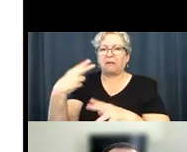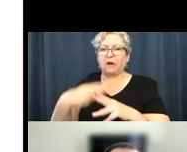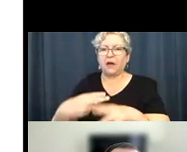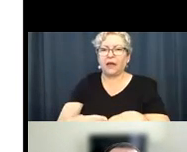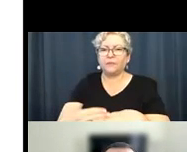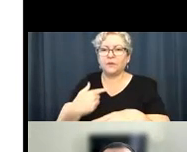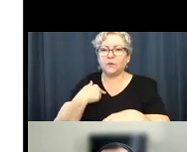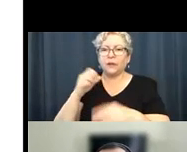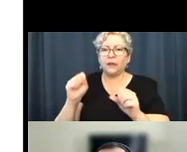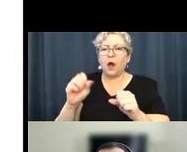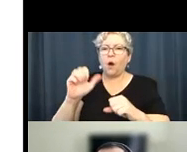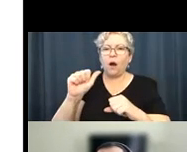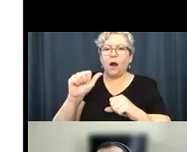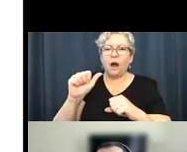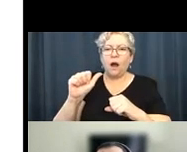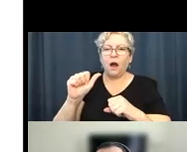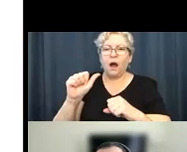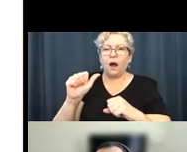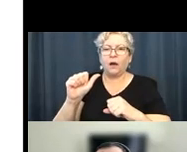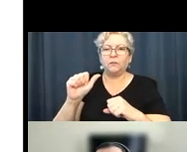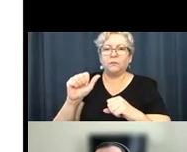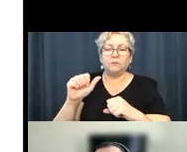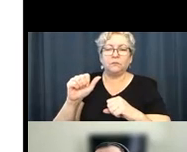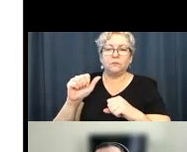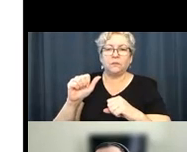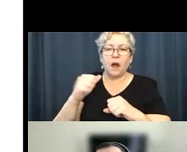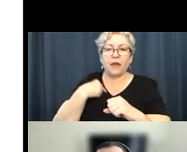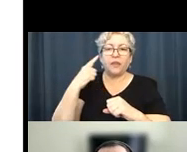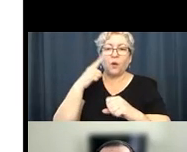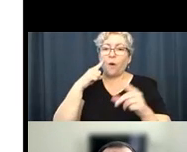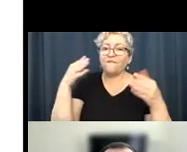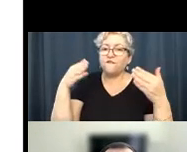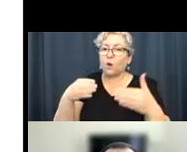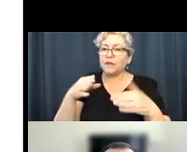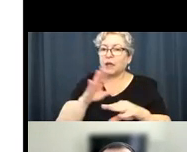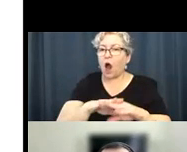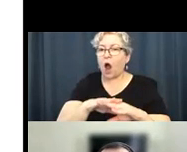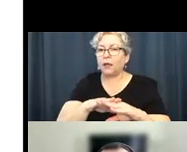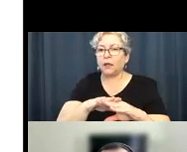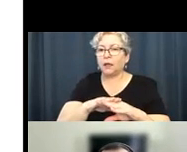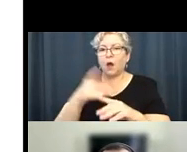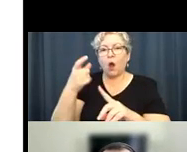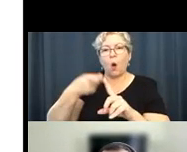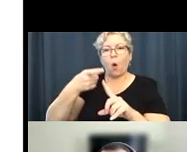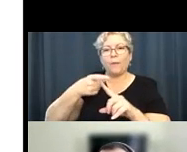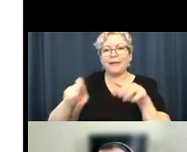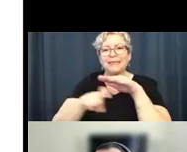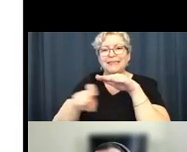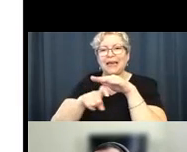muchos y podemos hablar sobre eso. Yo creo que estamos enfocándonos